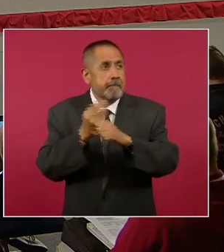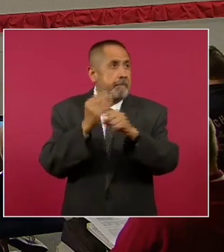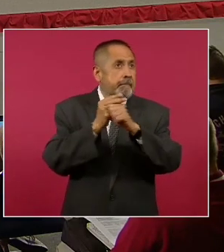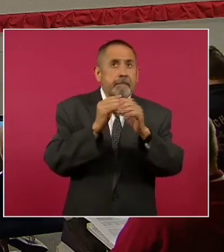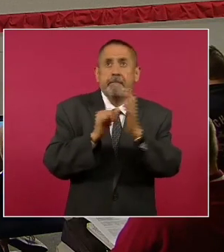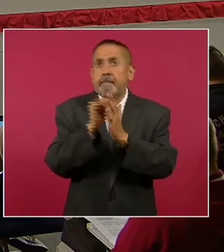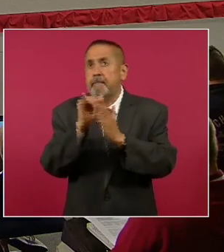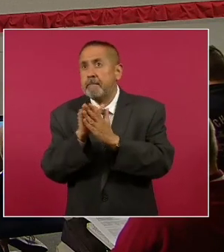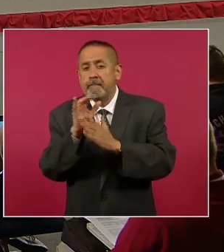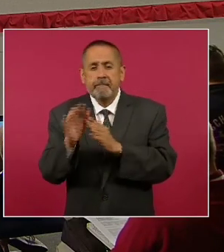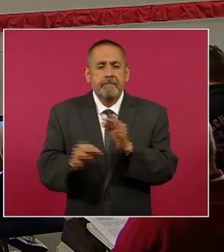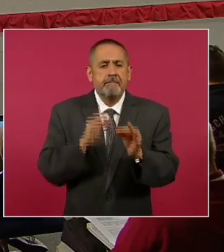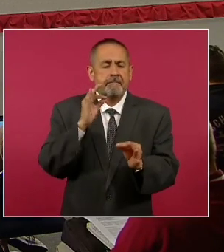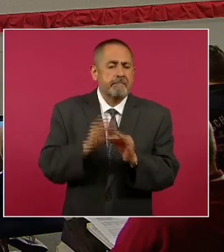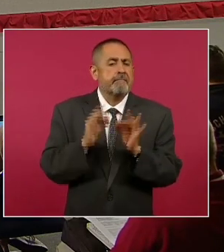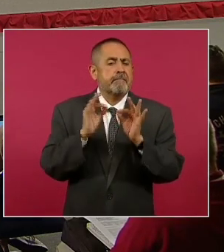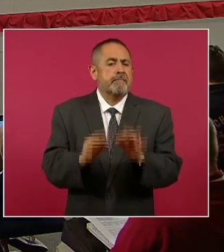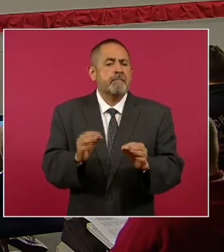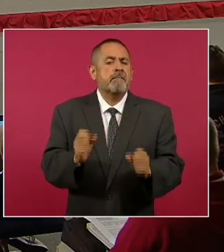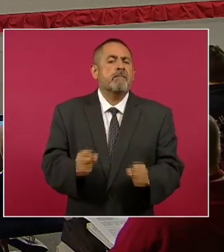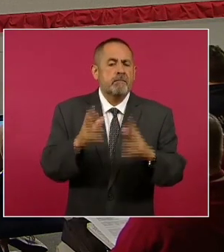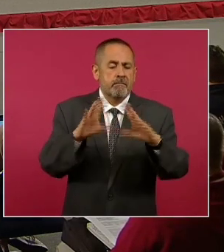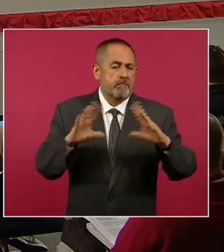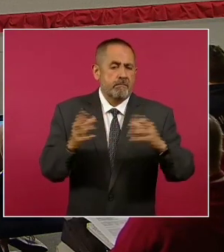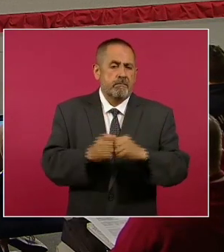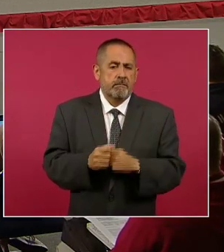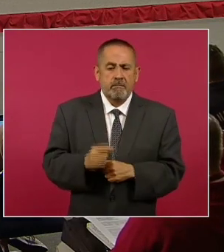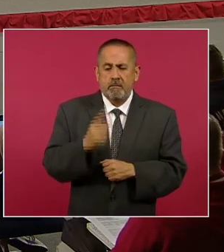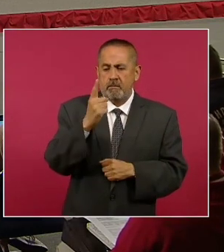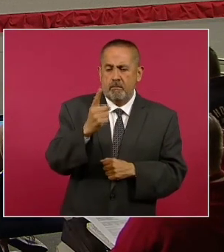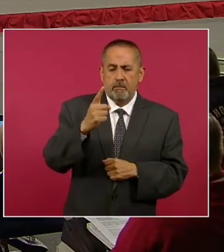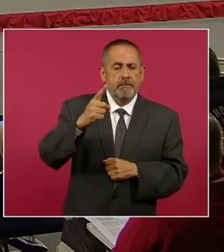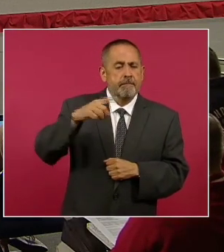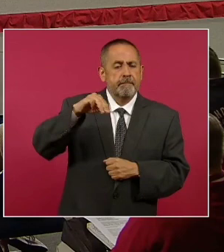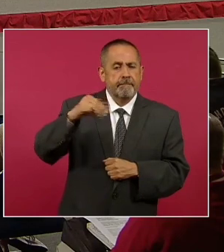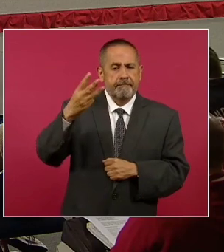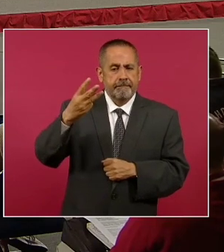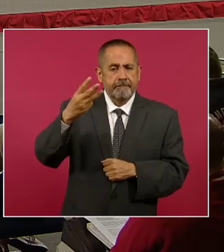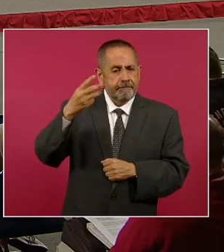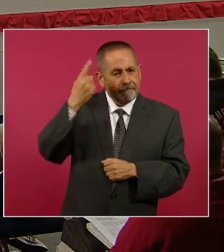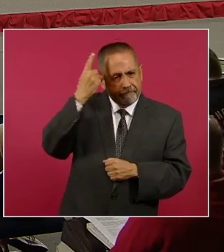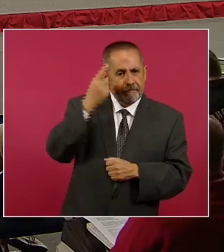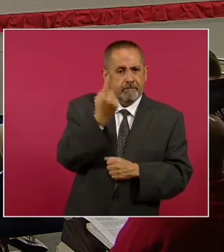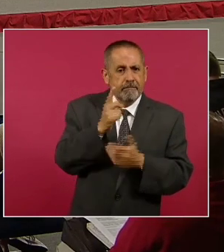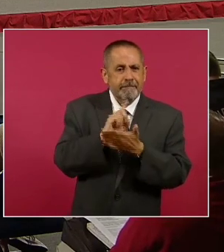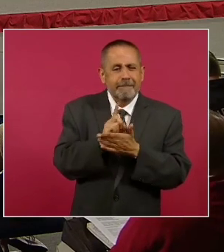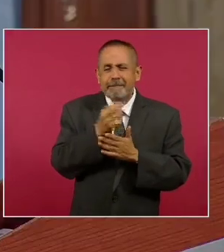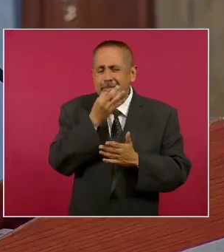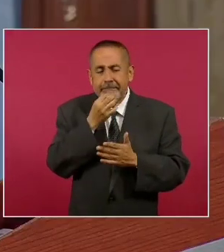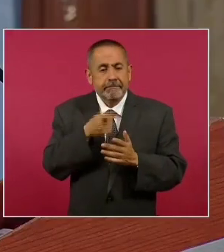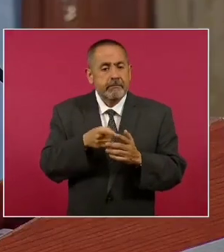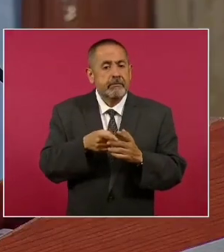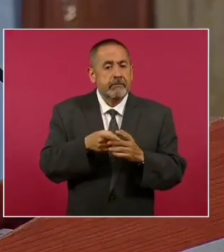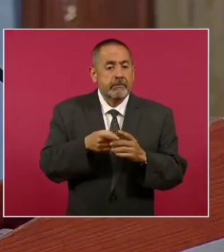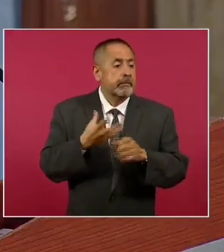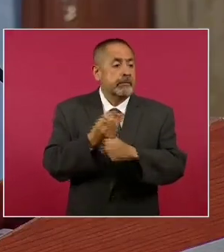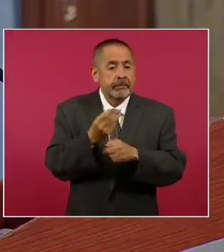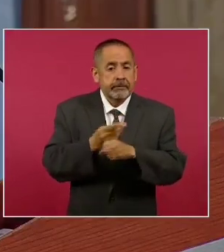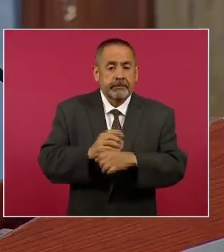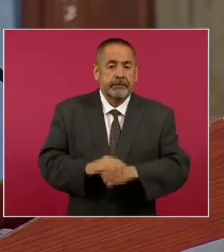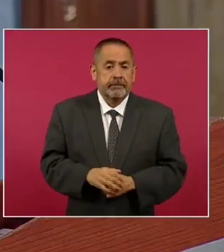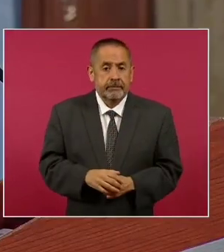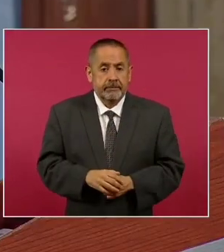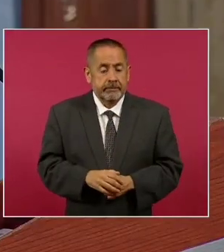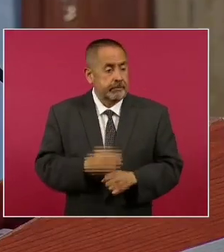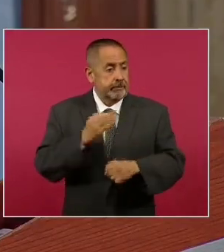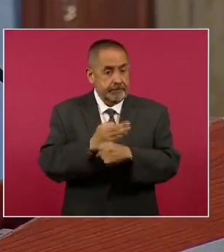del acueducto, con una capacidad nominal de 1 metro cúbico por segundo. Durante toda la operación de este acueducto no se ha podido